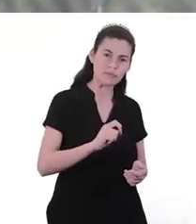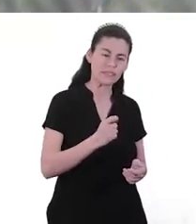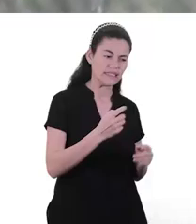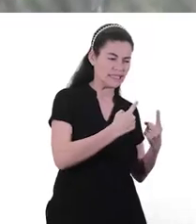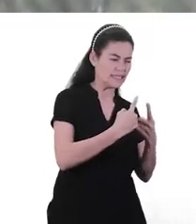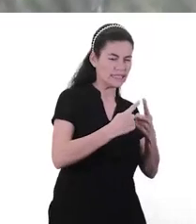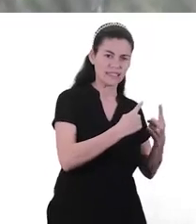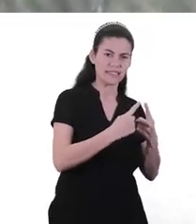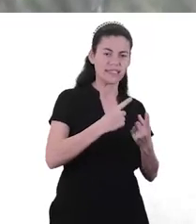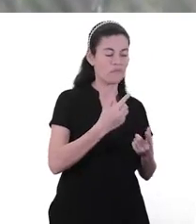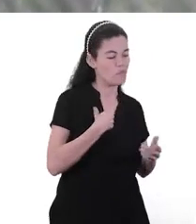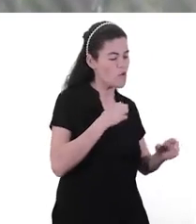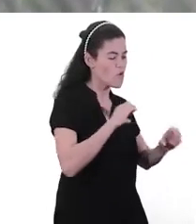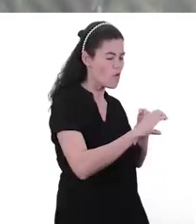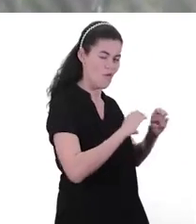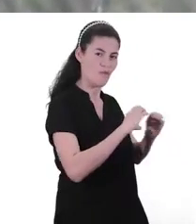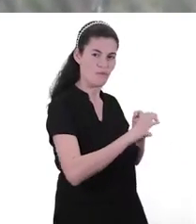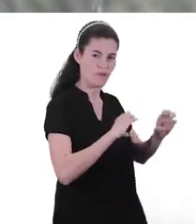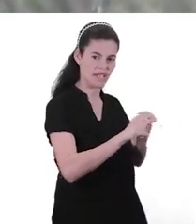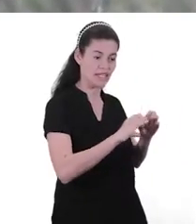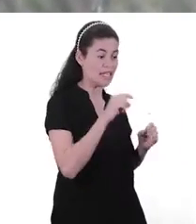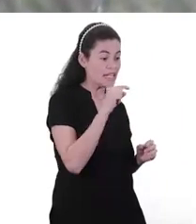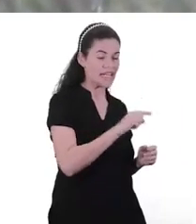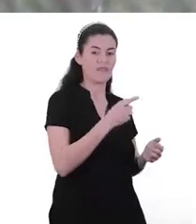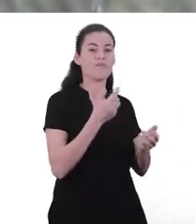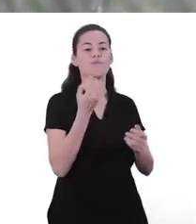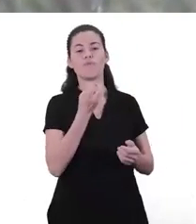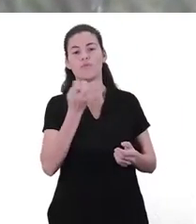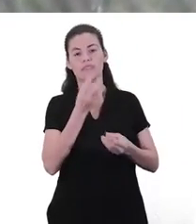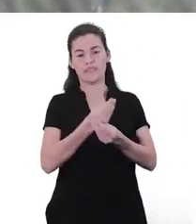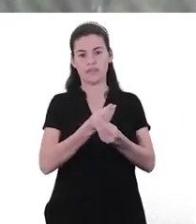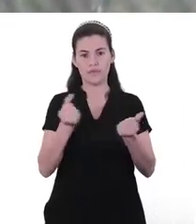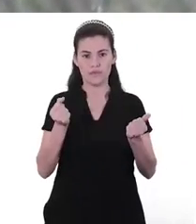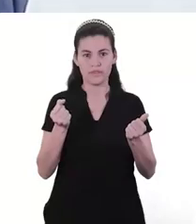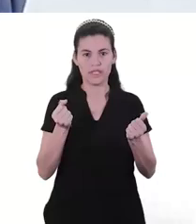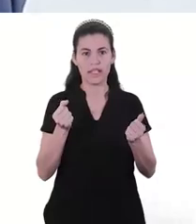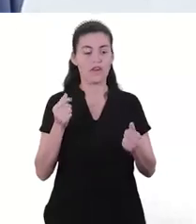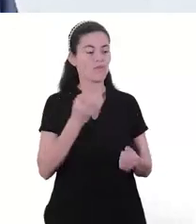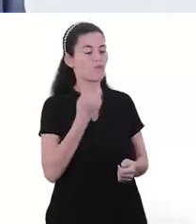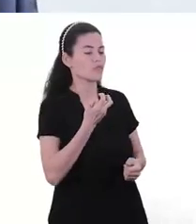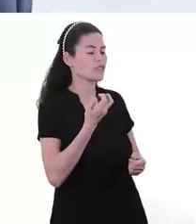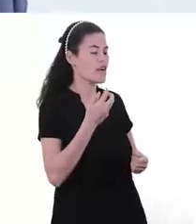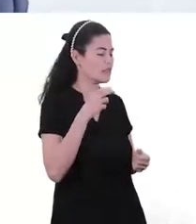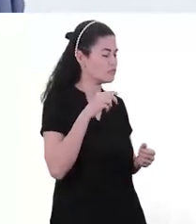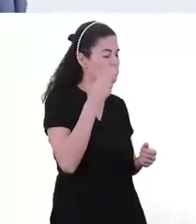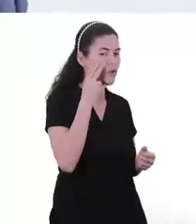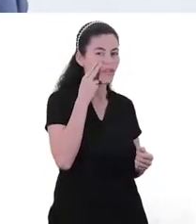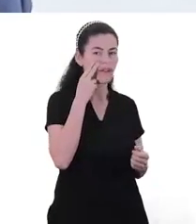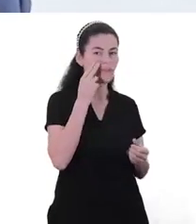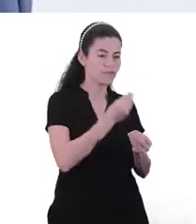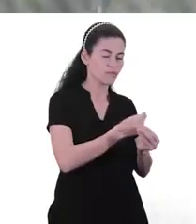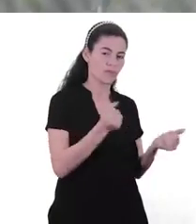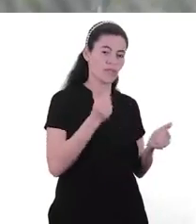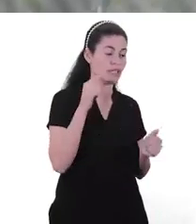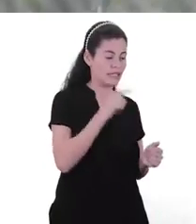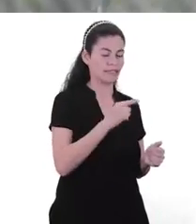que se hace mucho también es ver esos conflictos y llevar eso a escena. Entonces, como canalizar, digamos, esa situación. Entonces